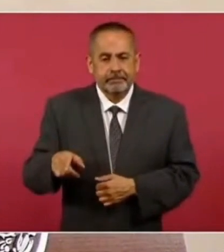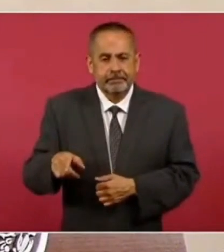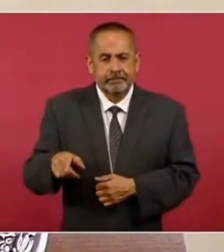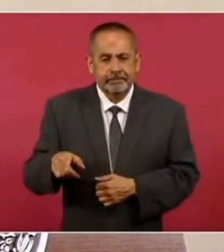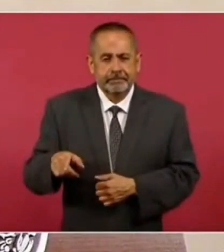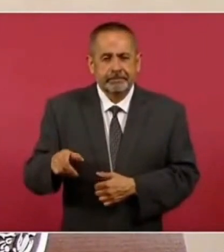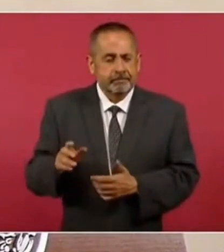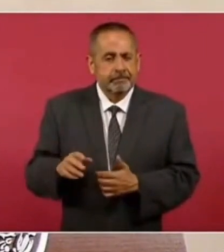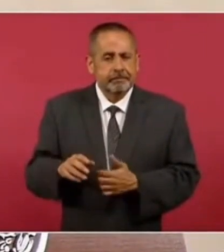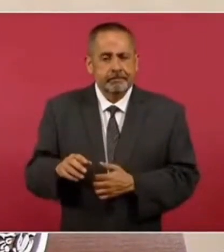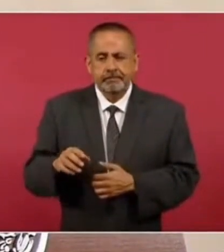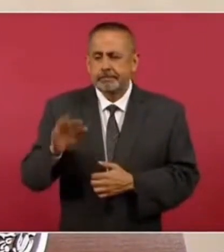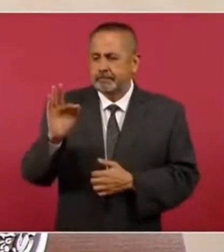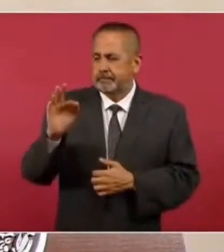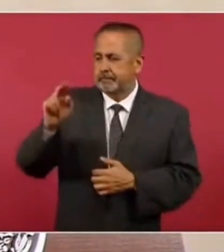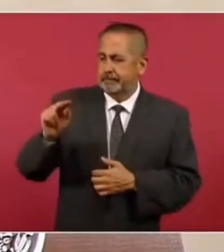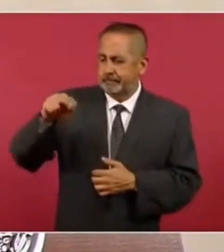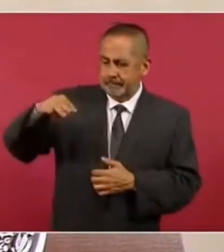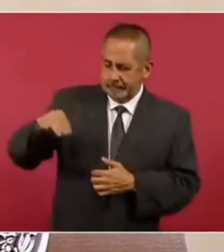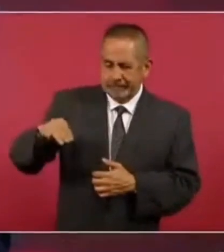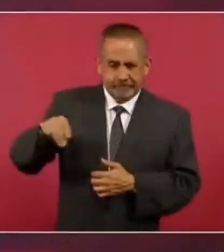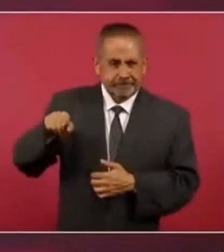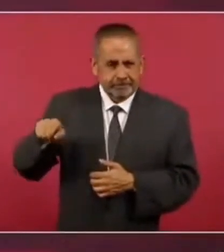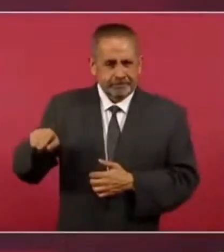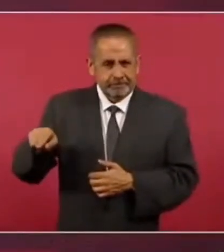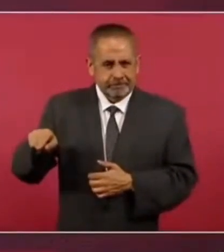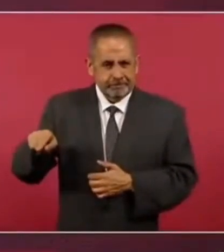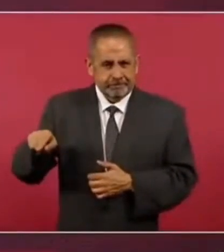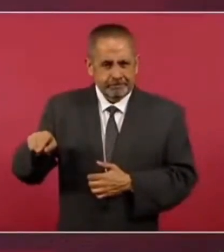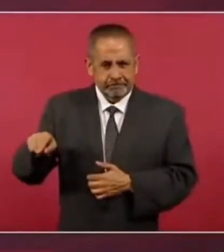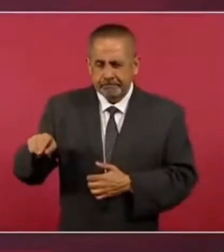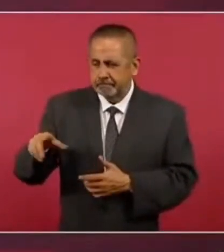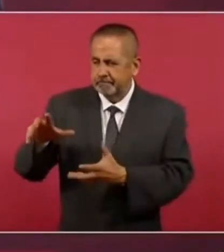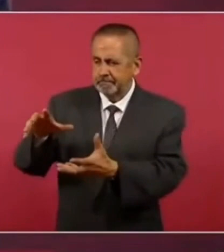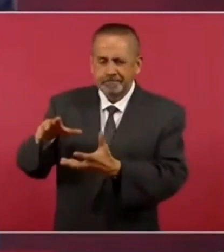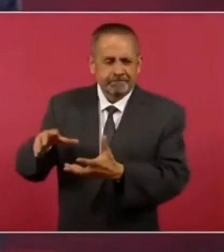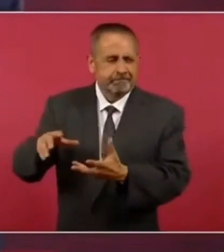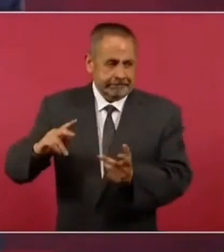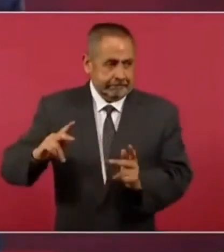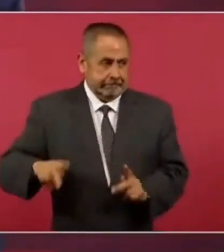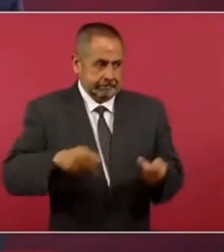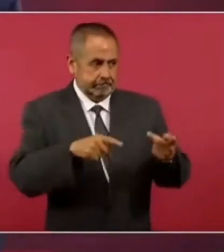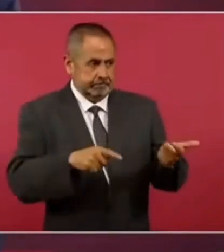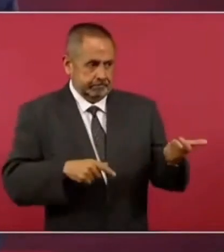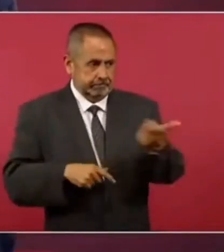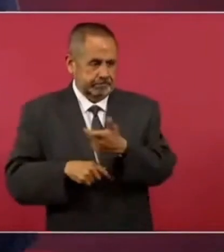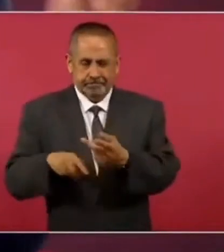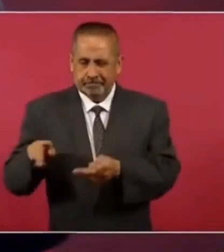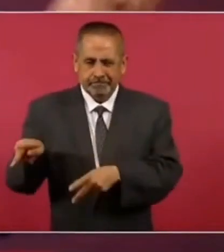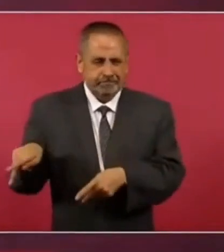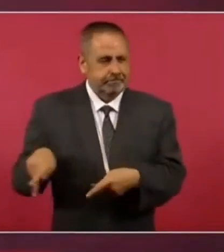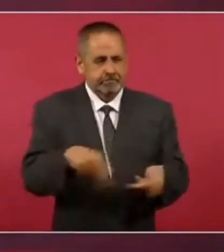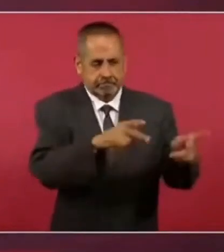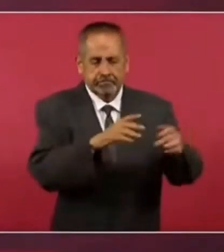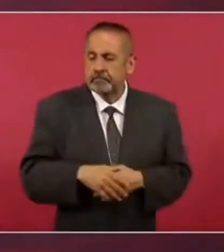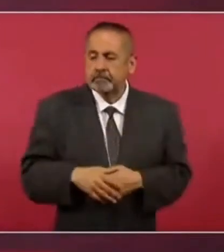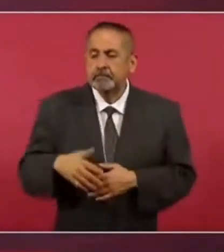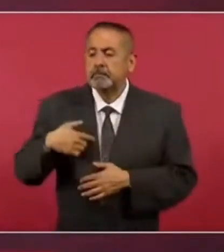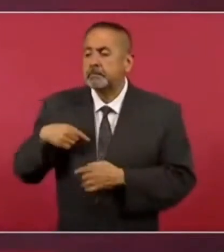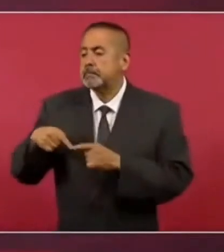empresa ferrocarril nacional nacionales de México se va a